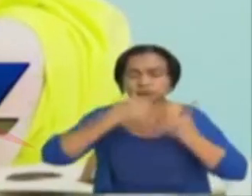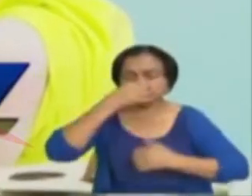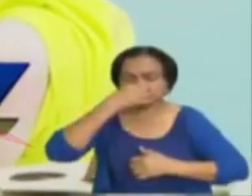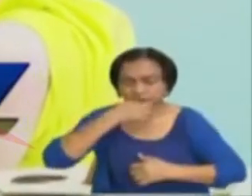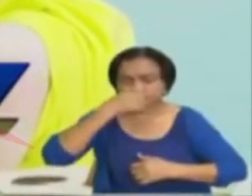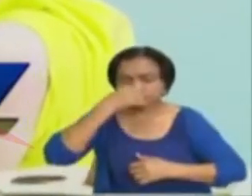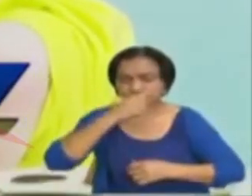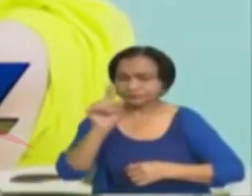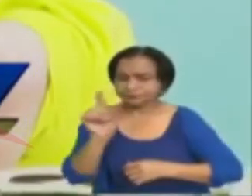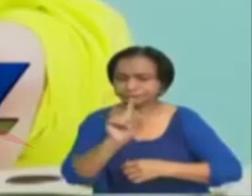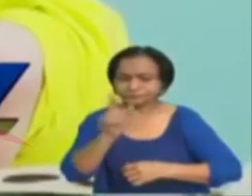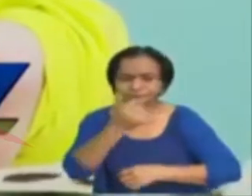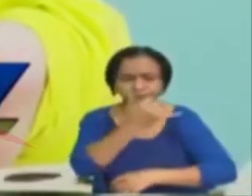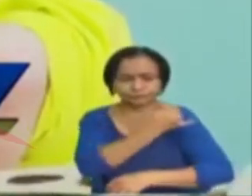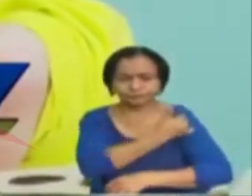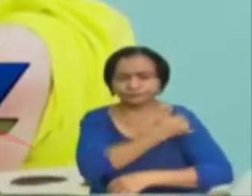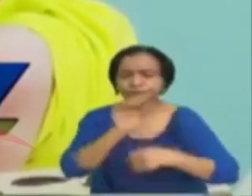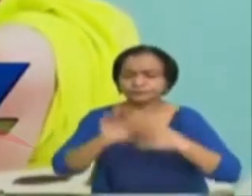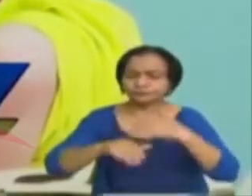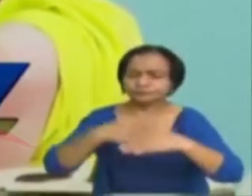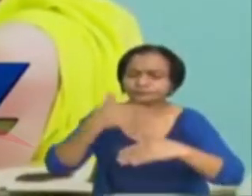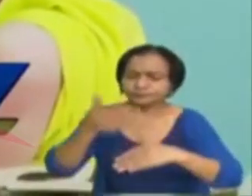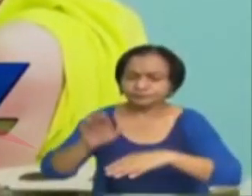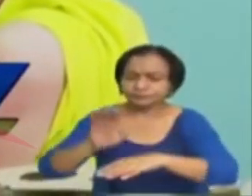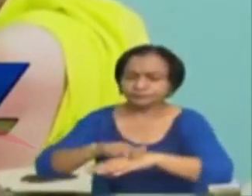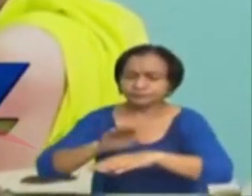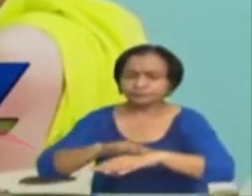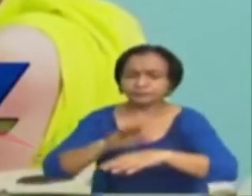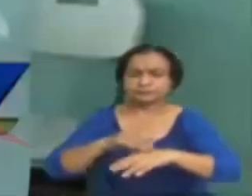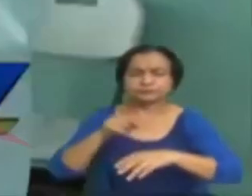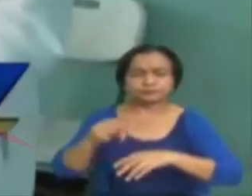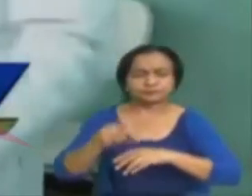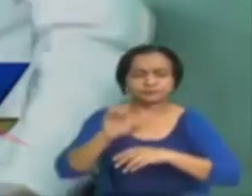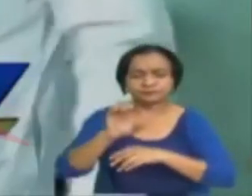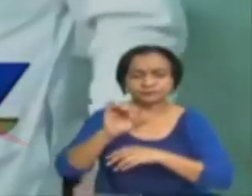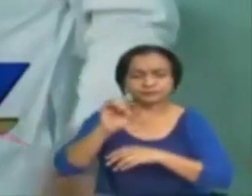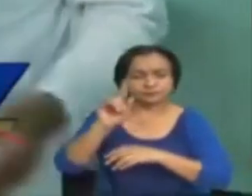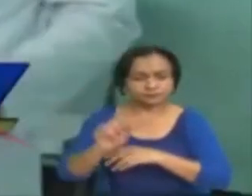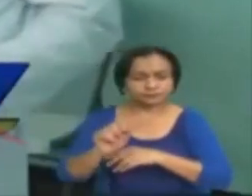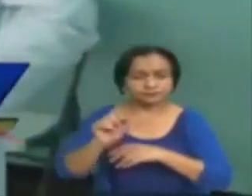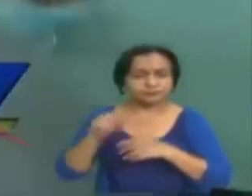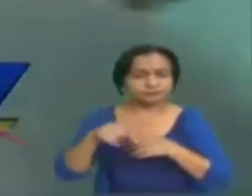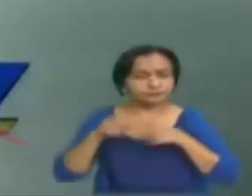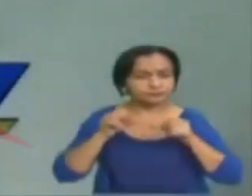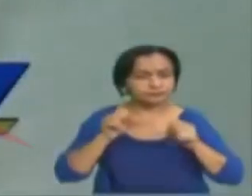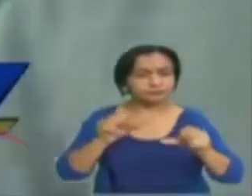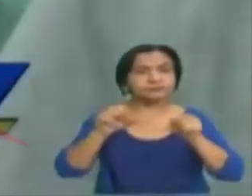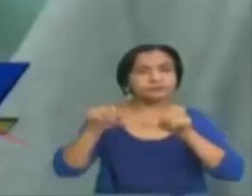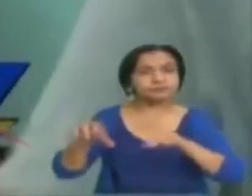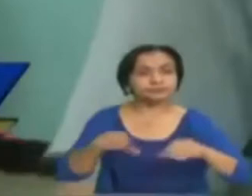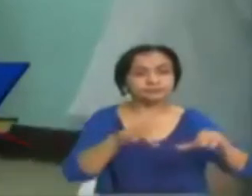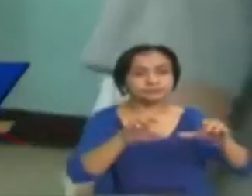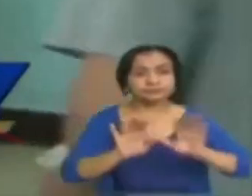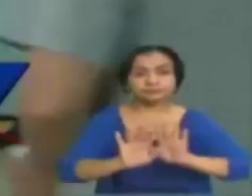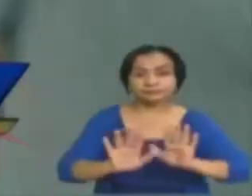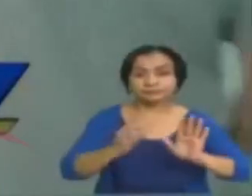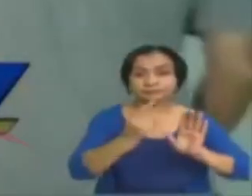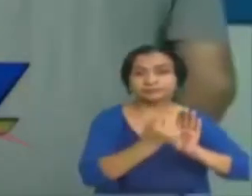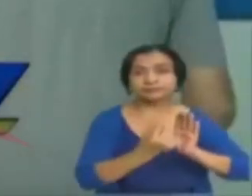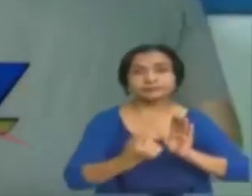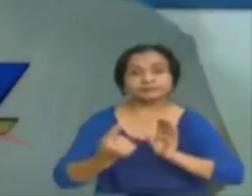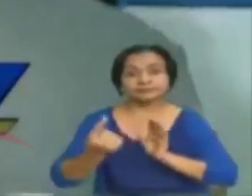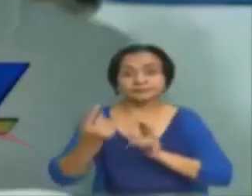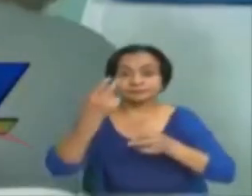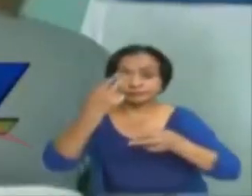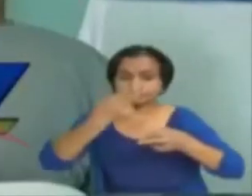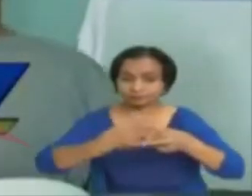que representa la OPS en nuestro país, y estarán ahí recibiendo a nombre de su,